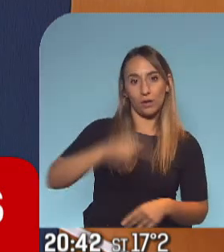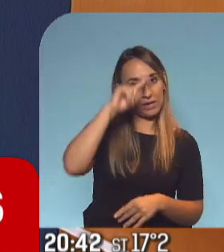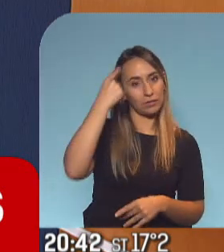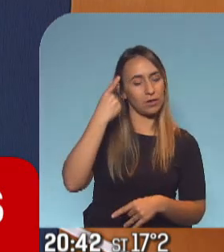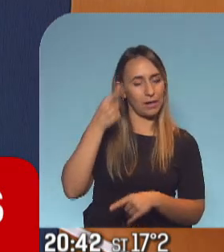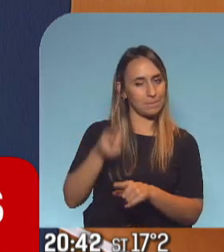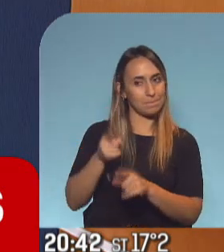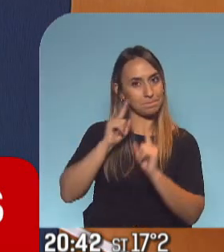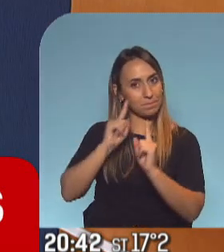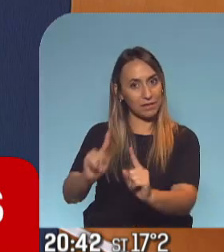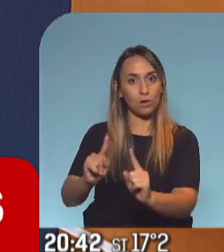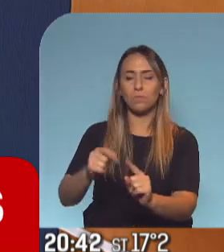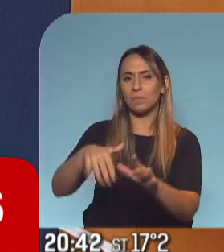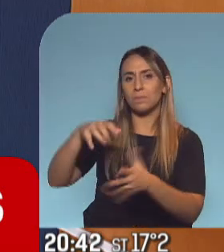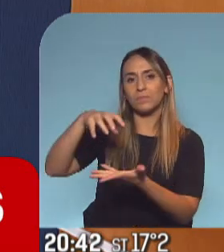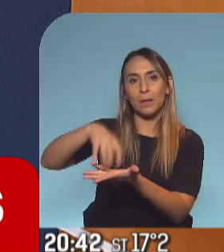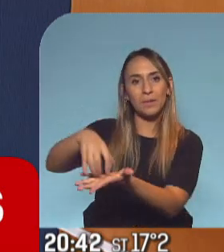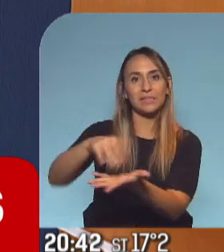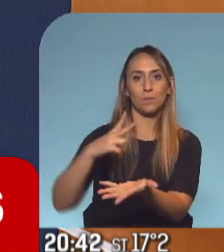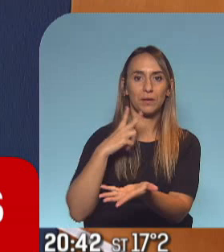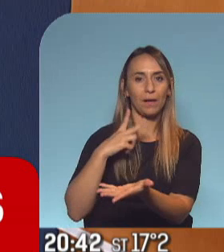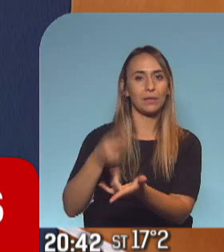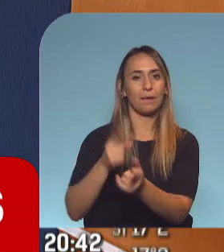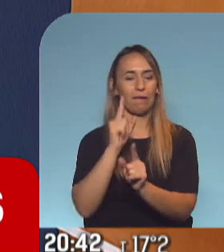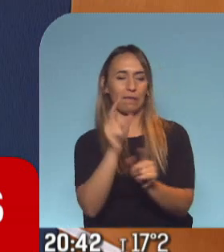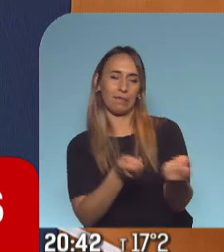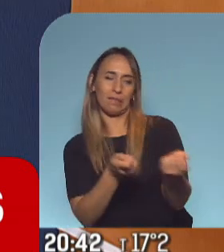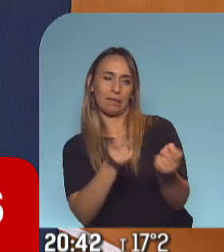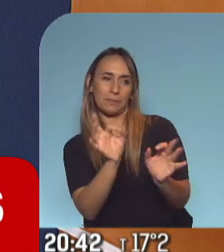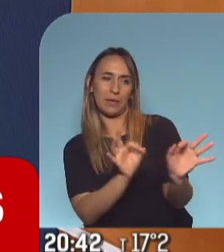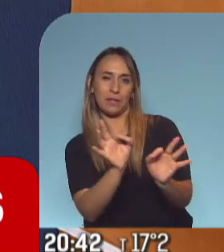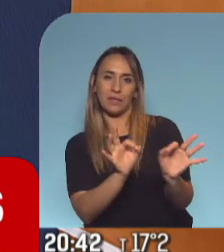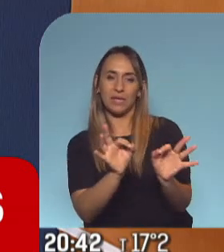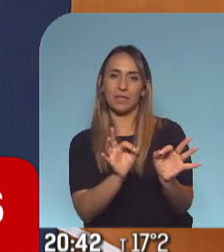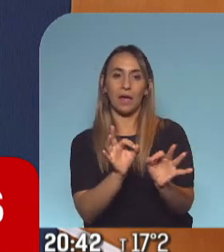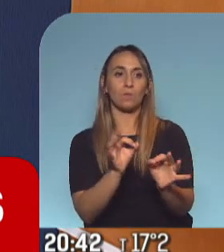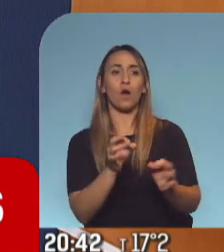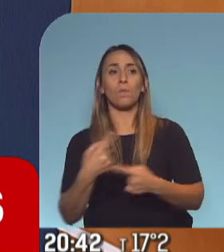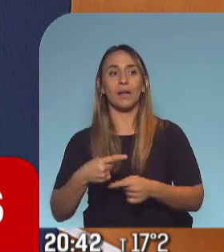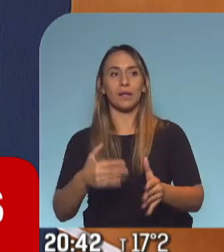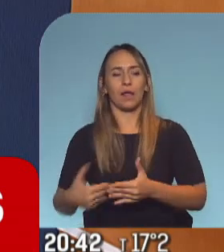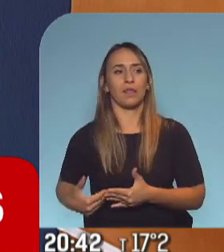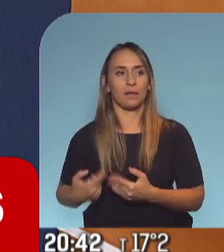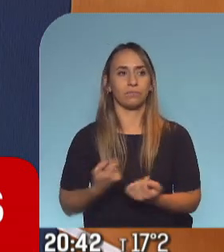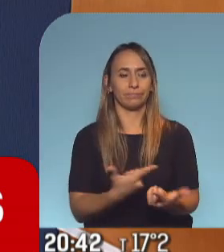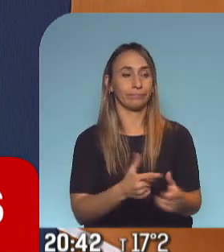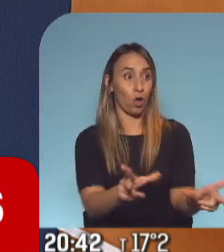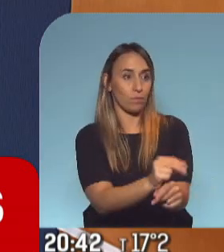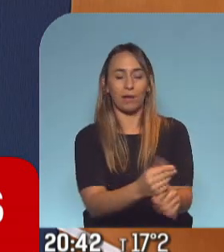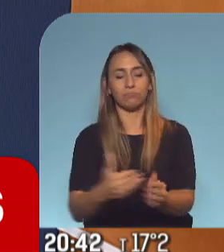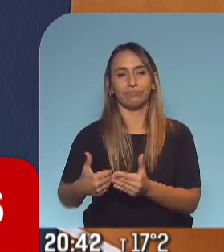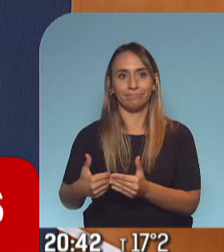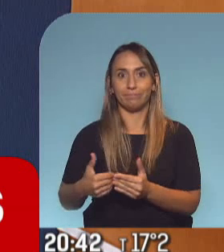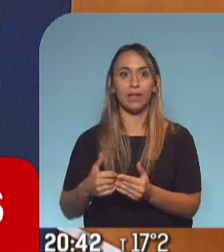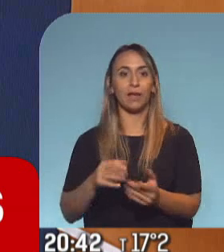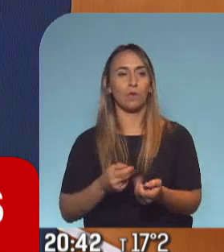con justamente las empresas privadas, la especulación, el desabastecimiento. Bueno, recordemos que todos los insumos vinculados